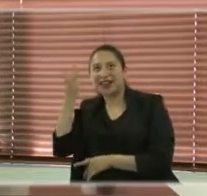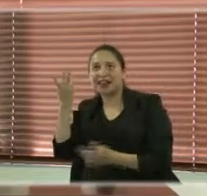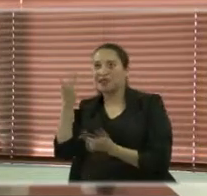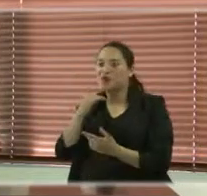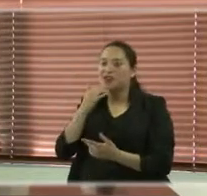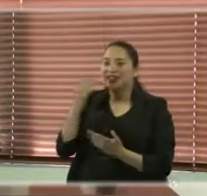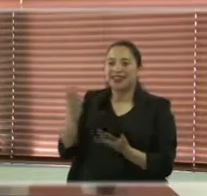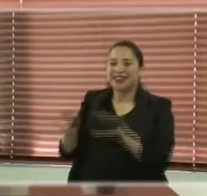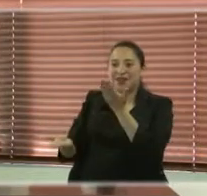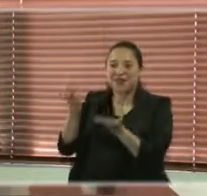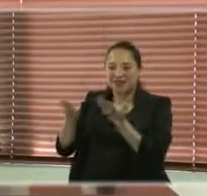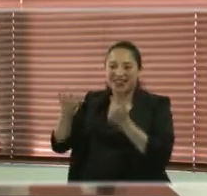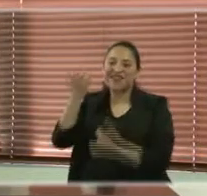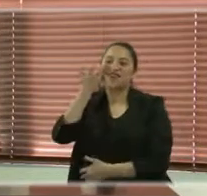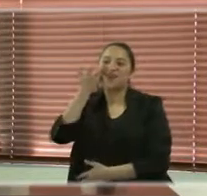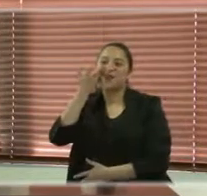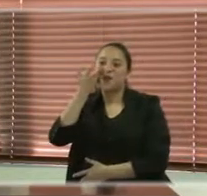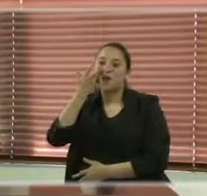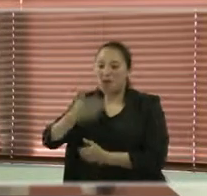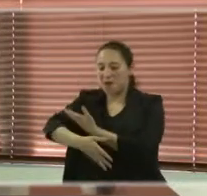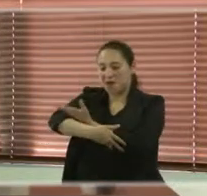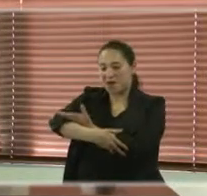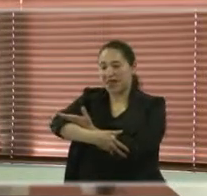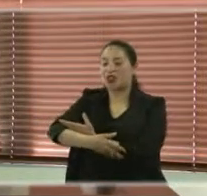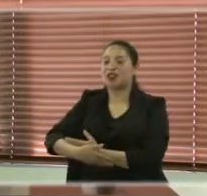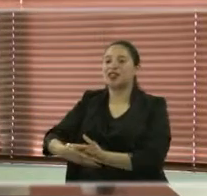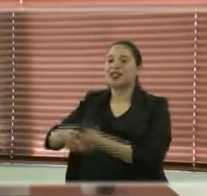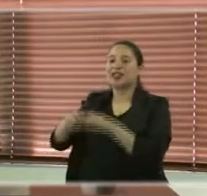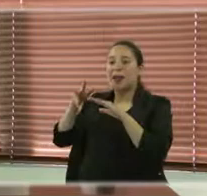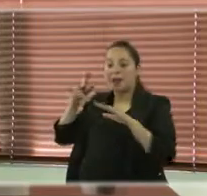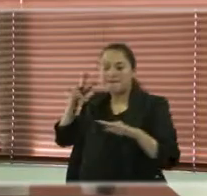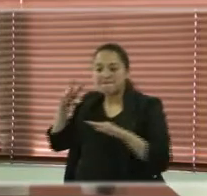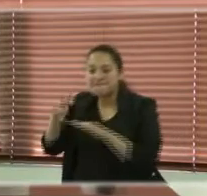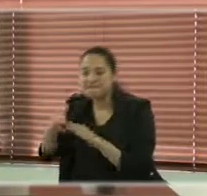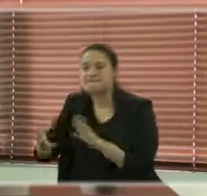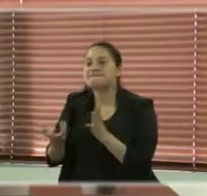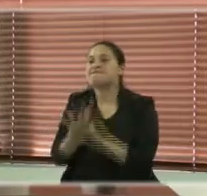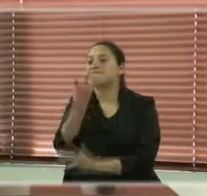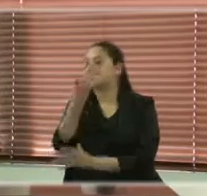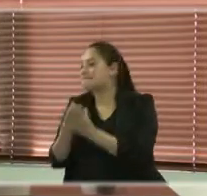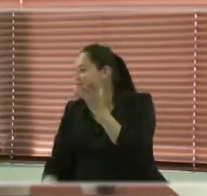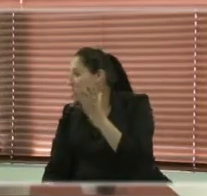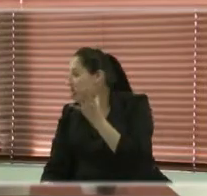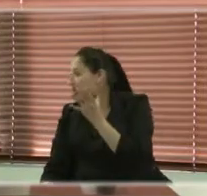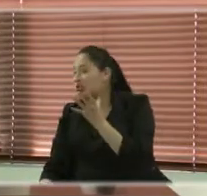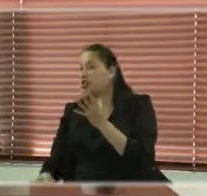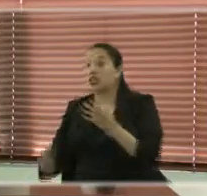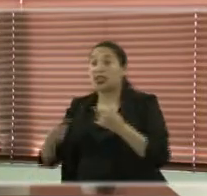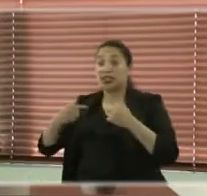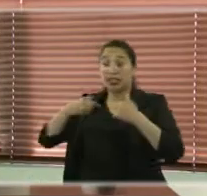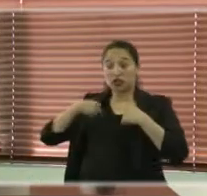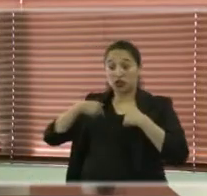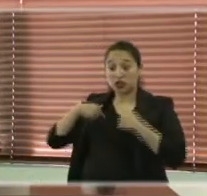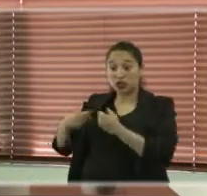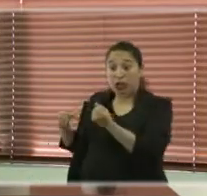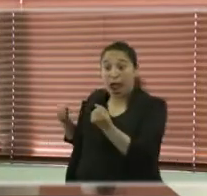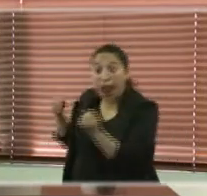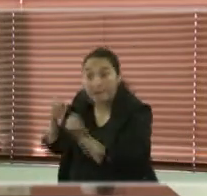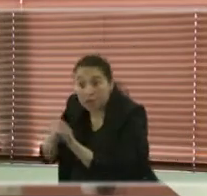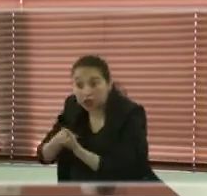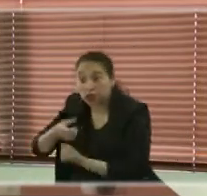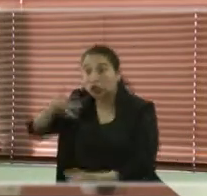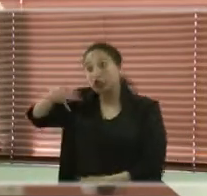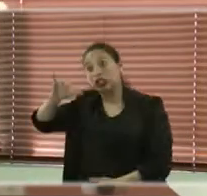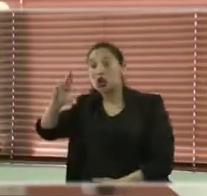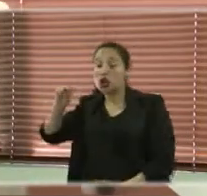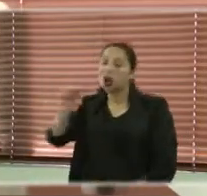por el acto de interrumpir un aborto ni estamos a favor ni en contra digamos sino porque eso ya estaba regulado